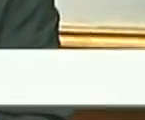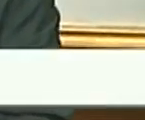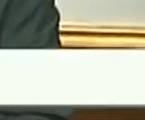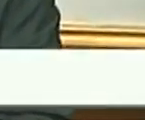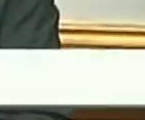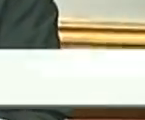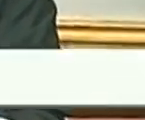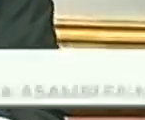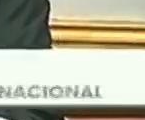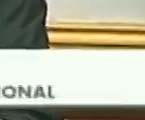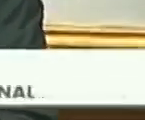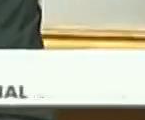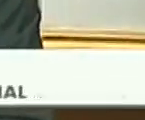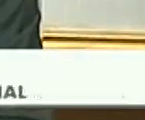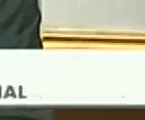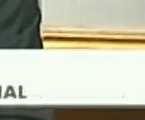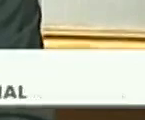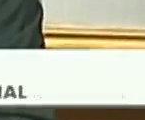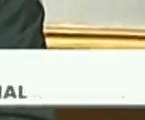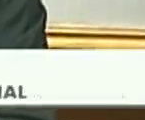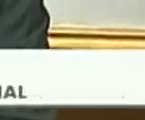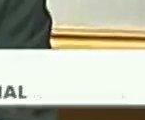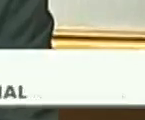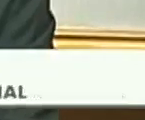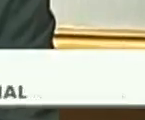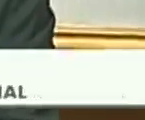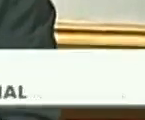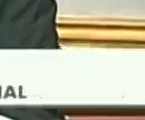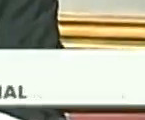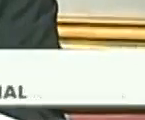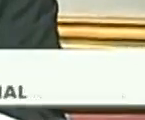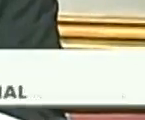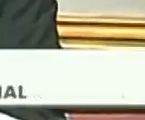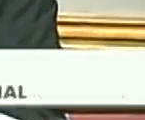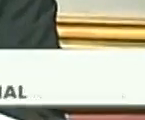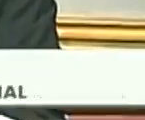la bendición que nos dé a todos, informarse de quórum.